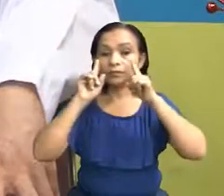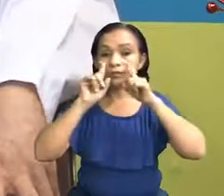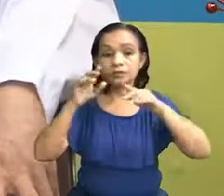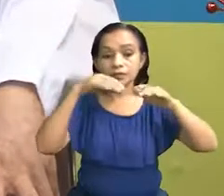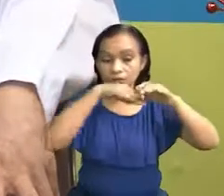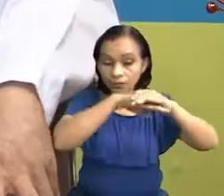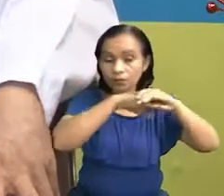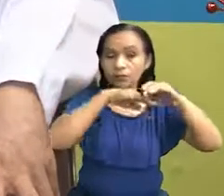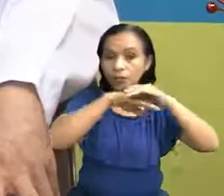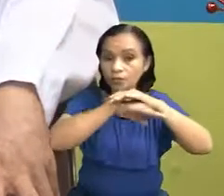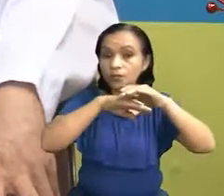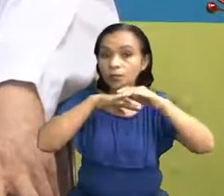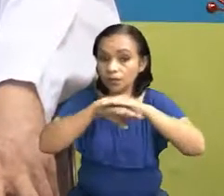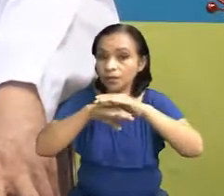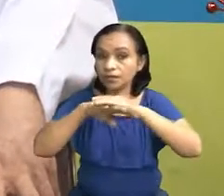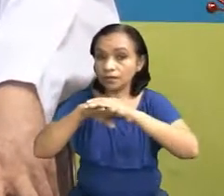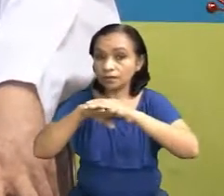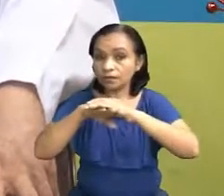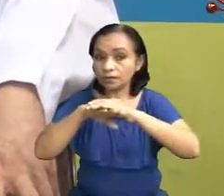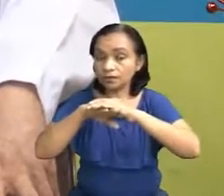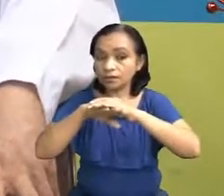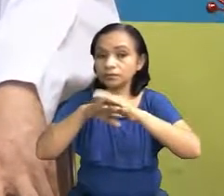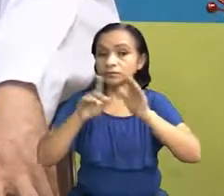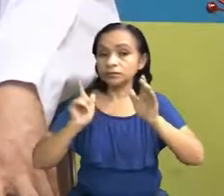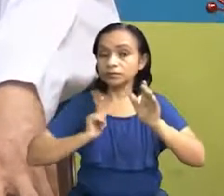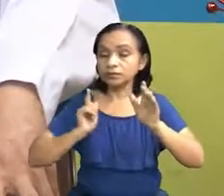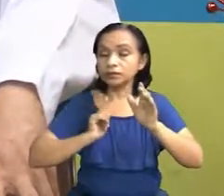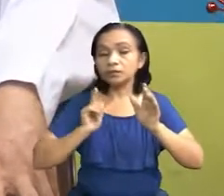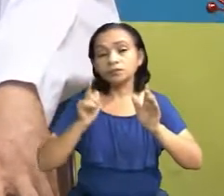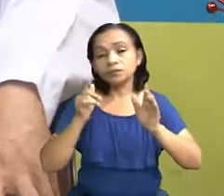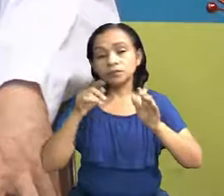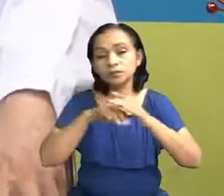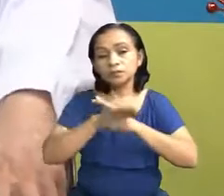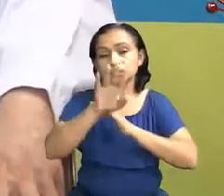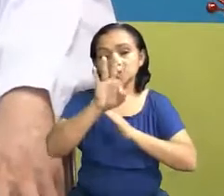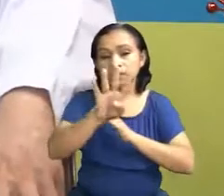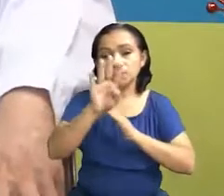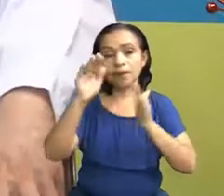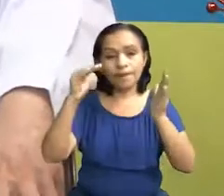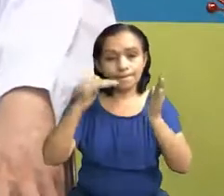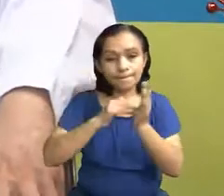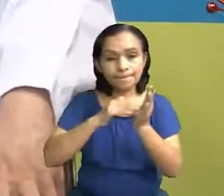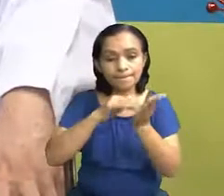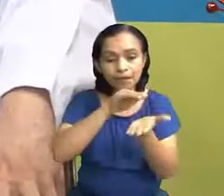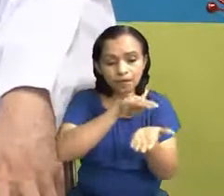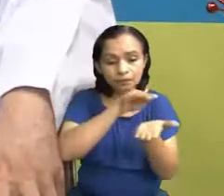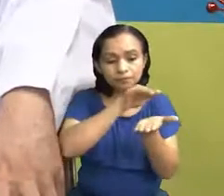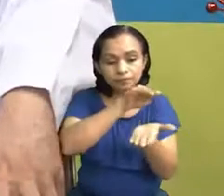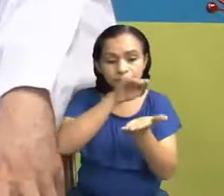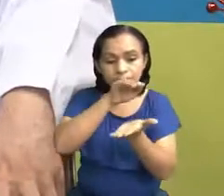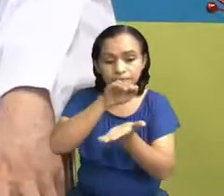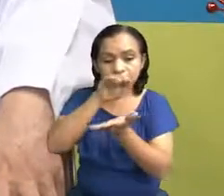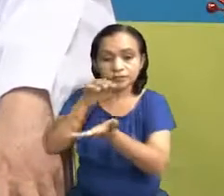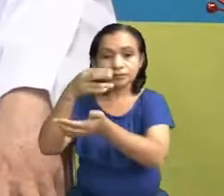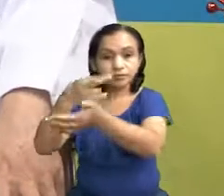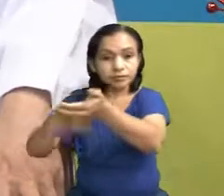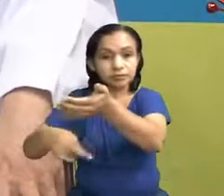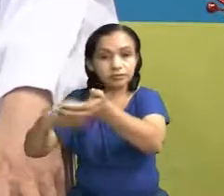Las reservas ahorita tenemos una reserva aproximadamente de casi 4.000 paquetes globulares ahorita en el